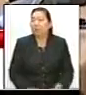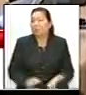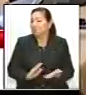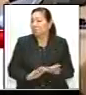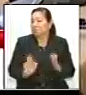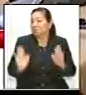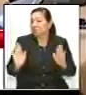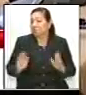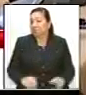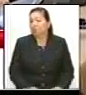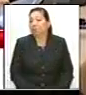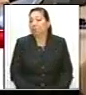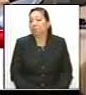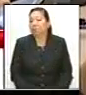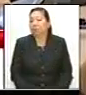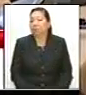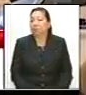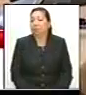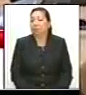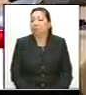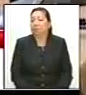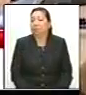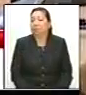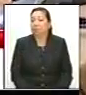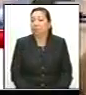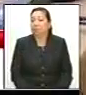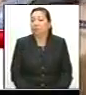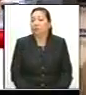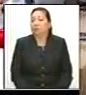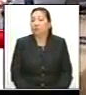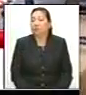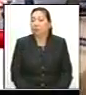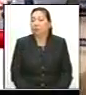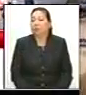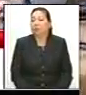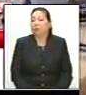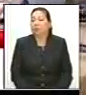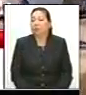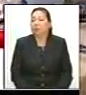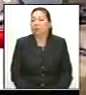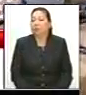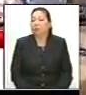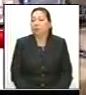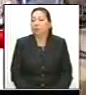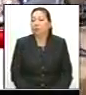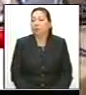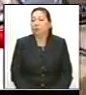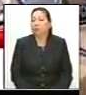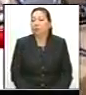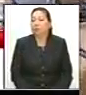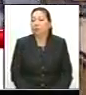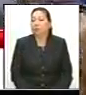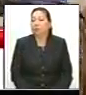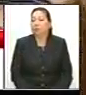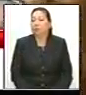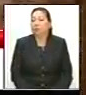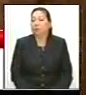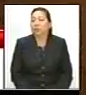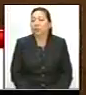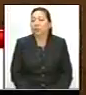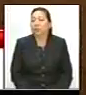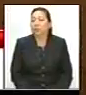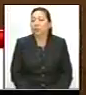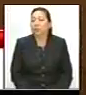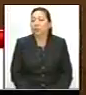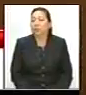caso, nada más. Congresista Palma. Me pide interrupción la congresista Marixa García. Congresista García tiene